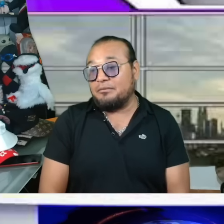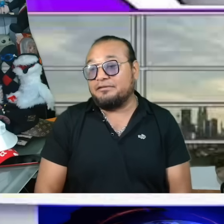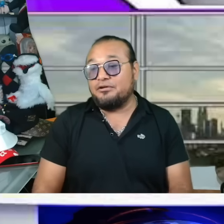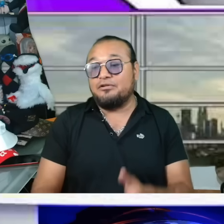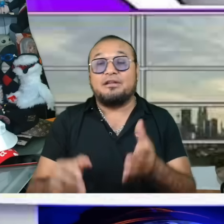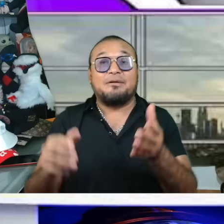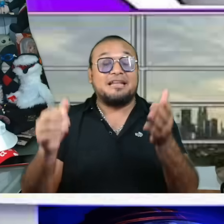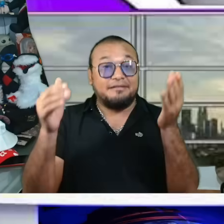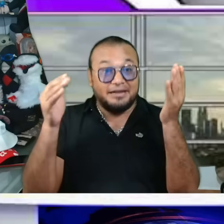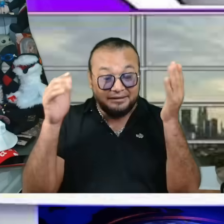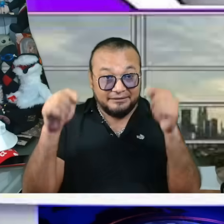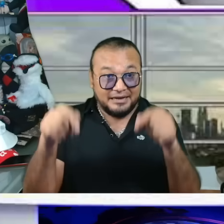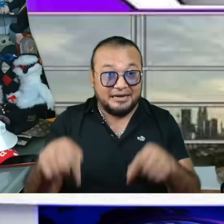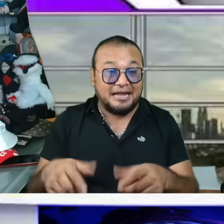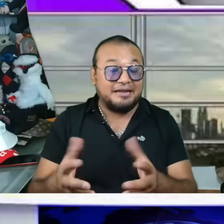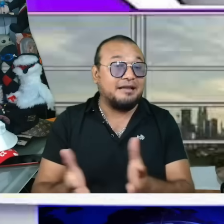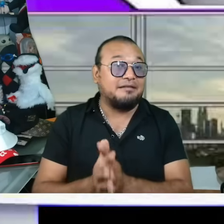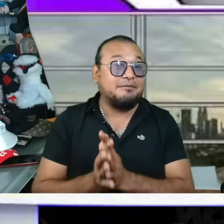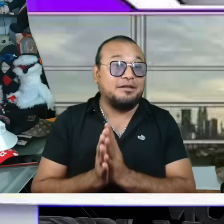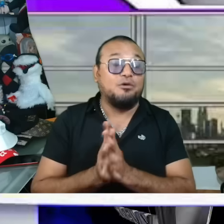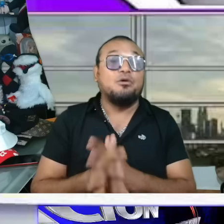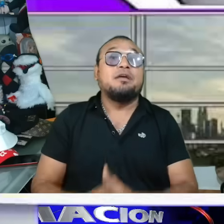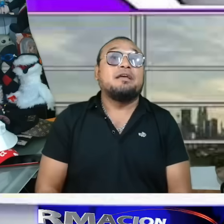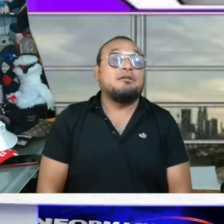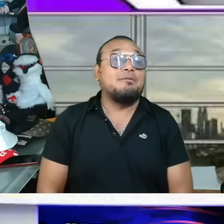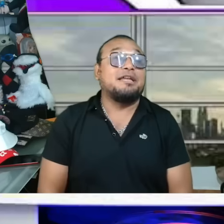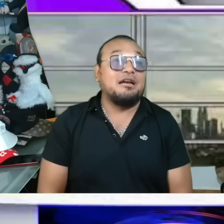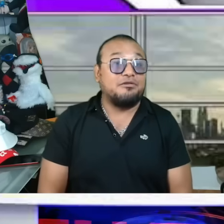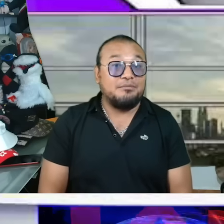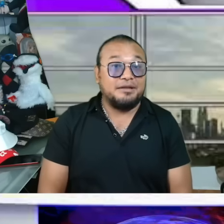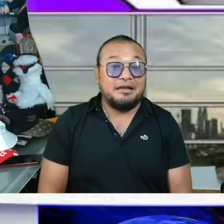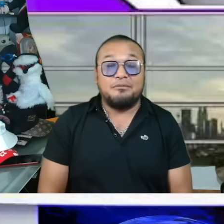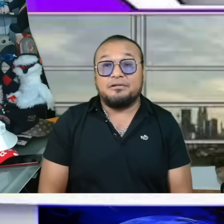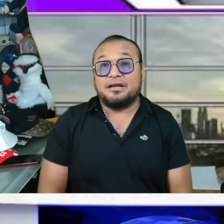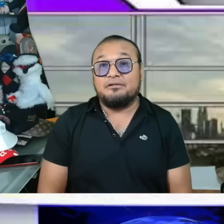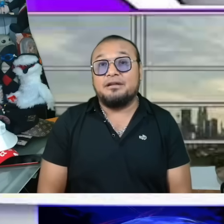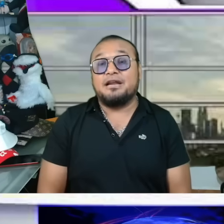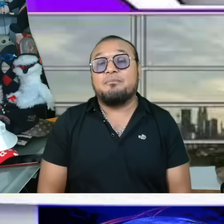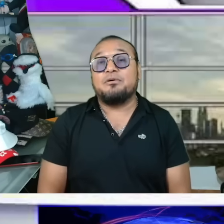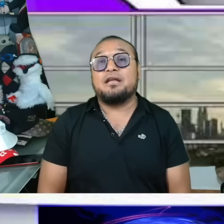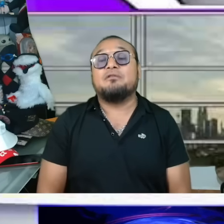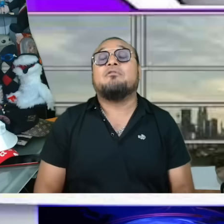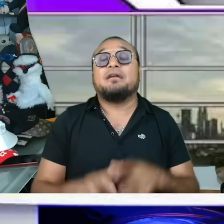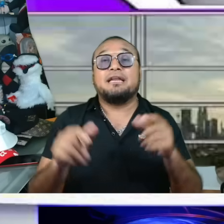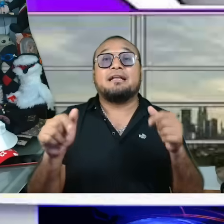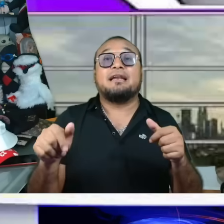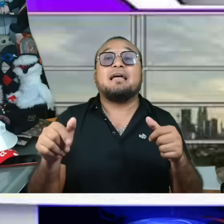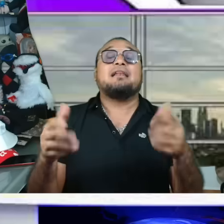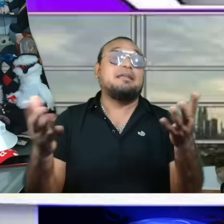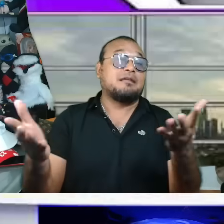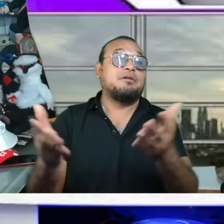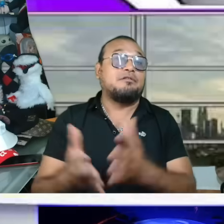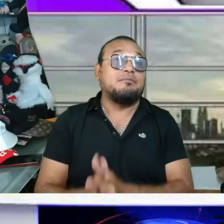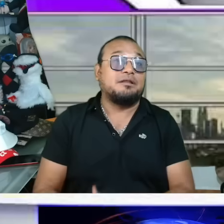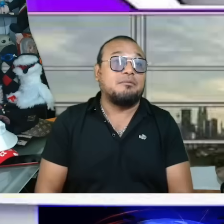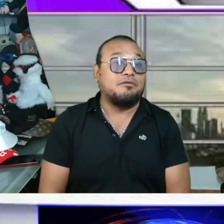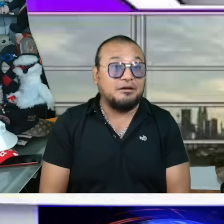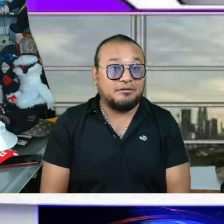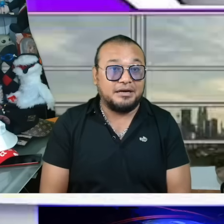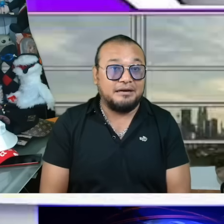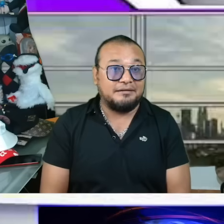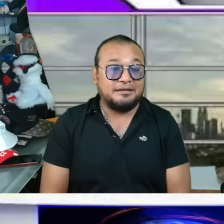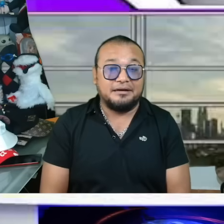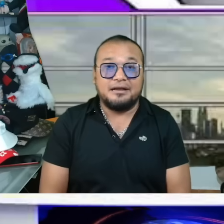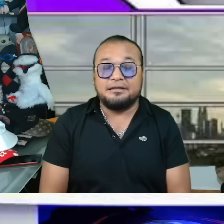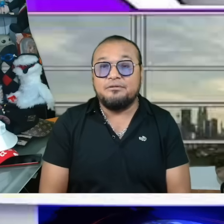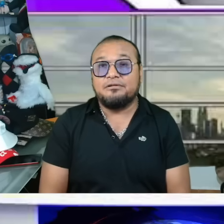gustó esta información, no se vayan sin antes darle like a este video. De igual manera, los invitamos a que nos sigan apoyando en el canal y también los invitamos a